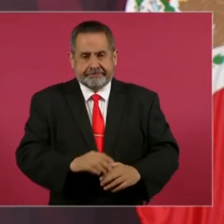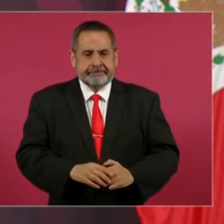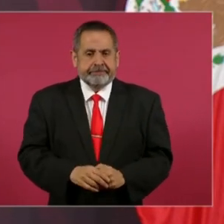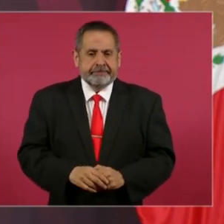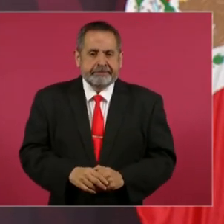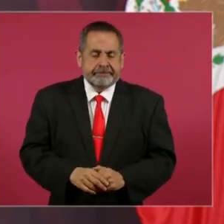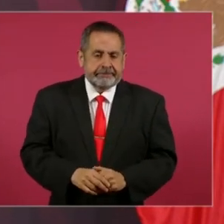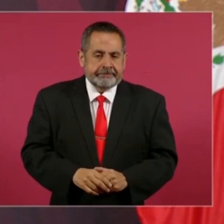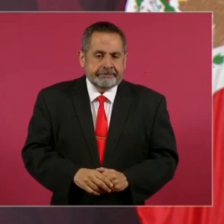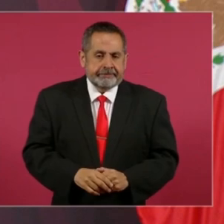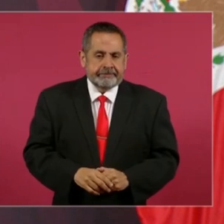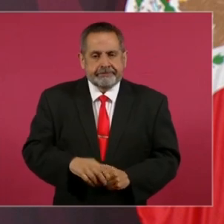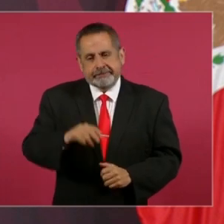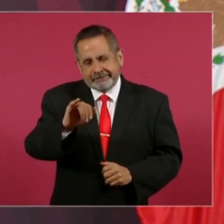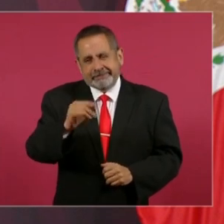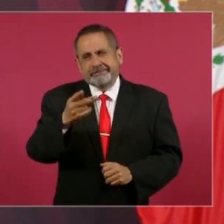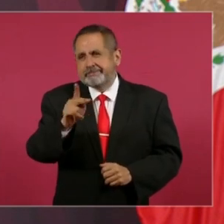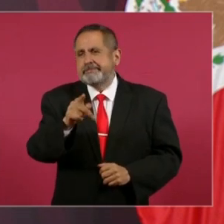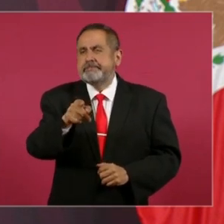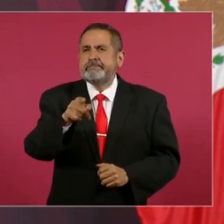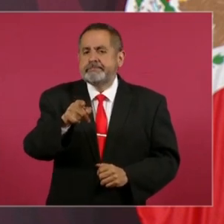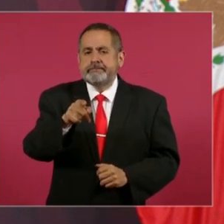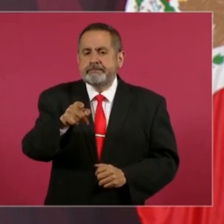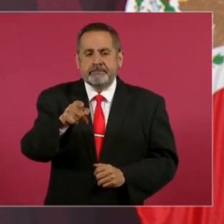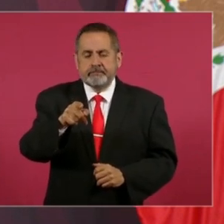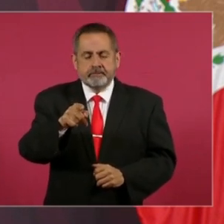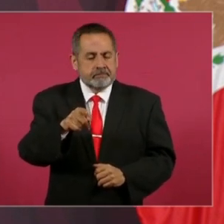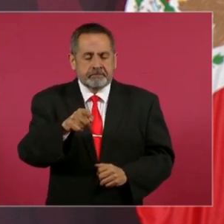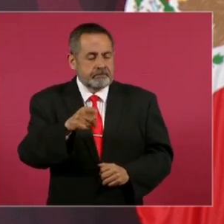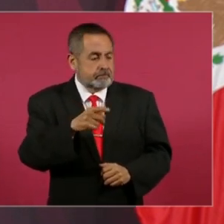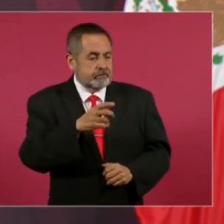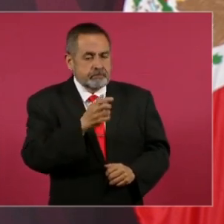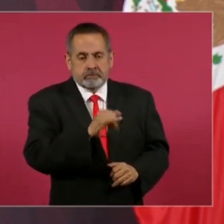Sí, pero ese es un prototipo.